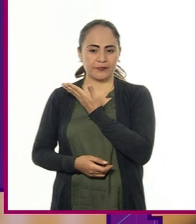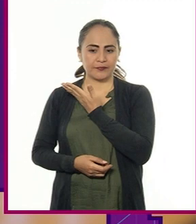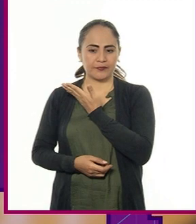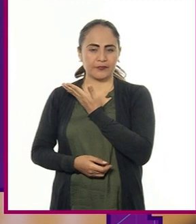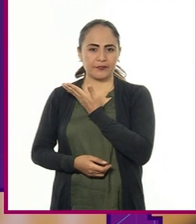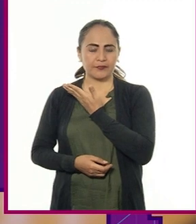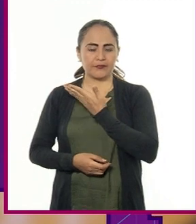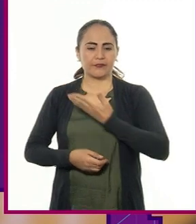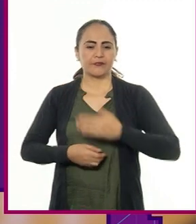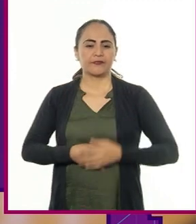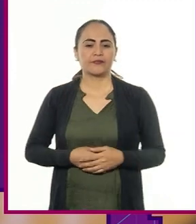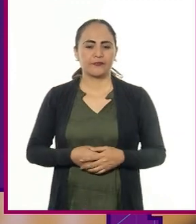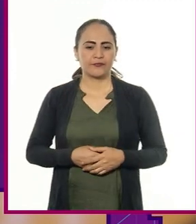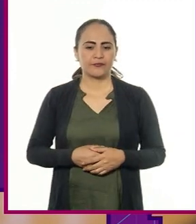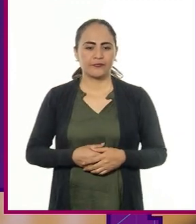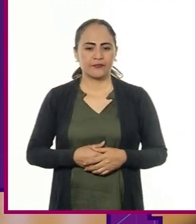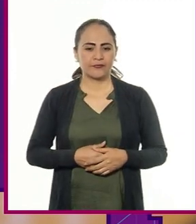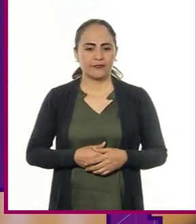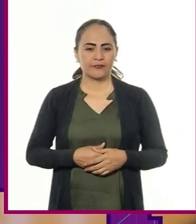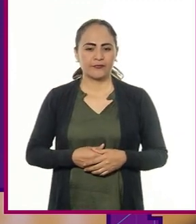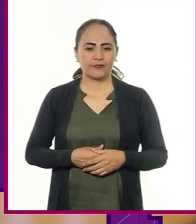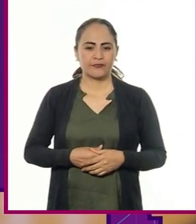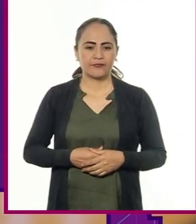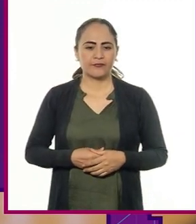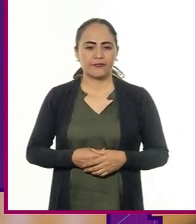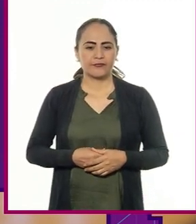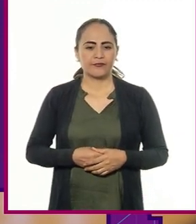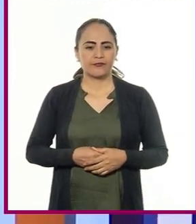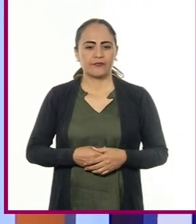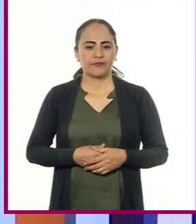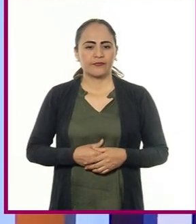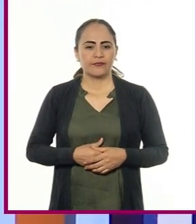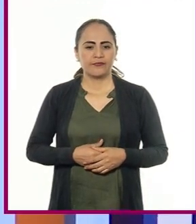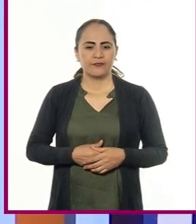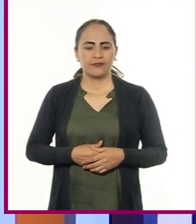situaciones relacionadas con las niñas, niños y adolescentes.